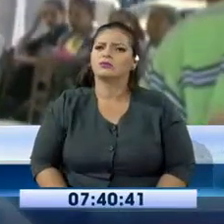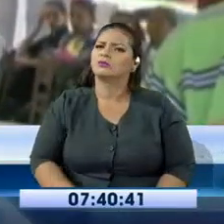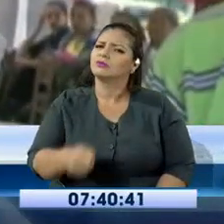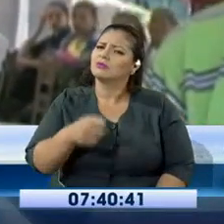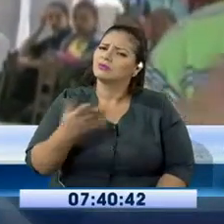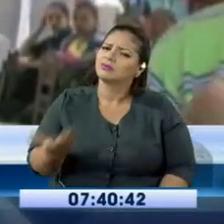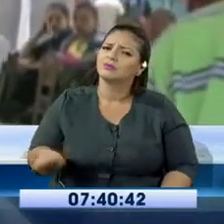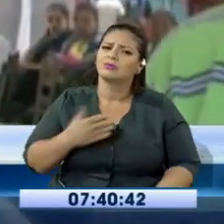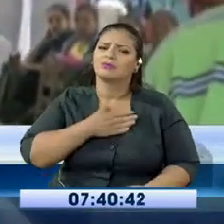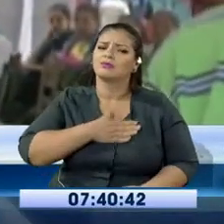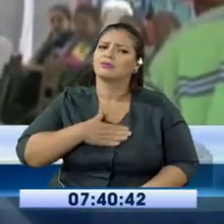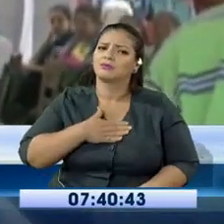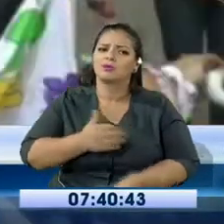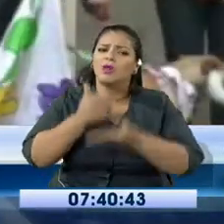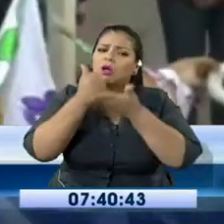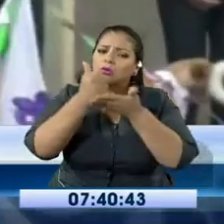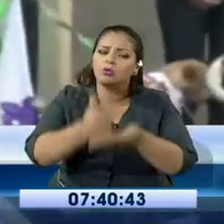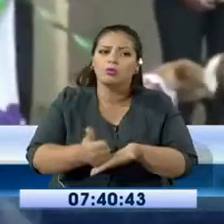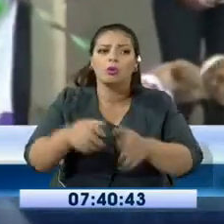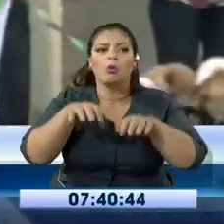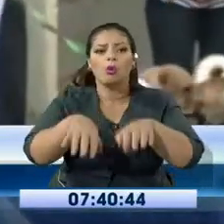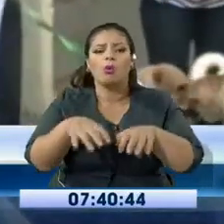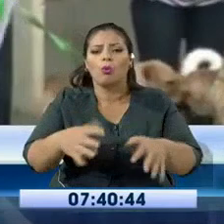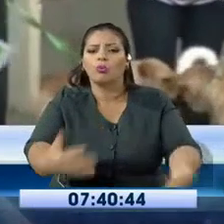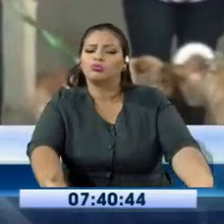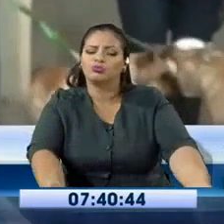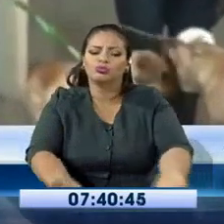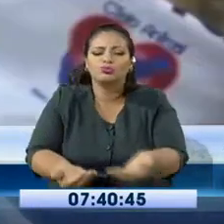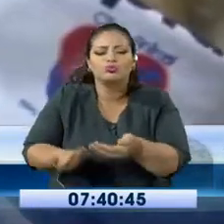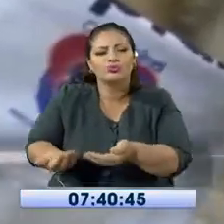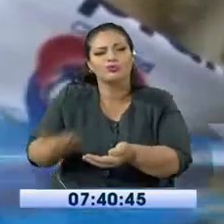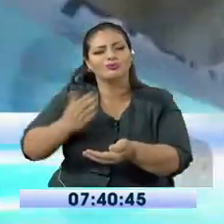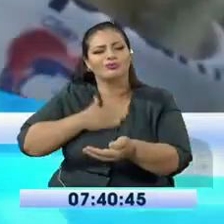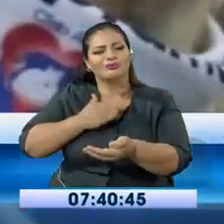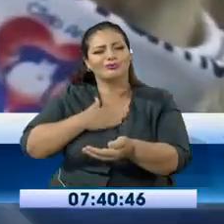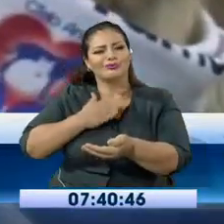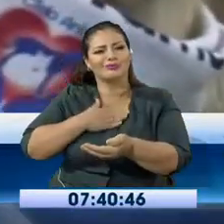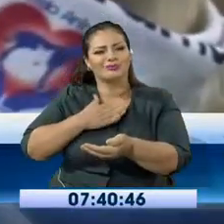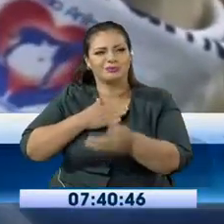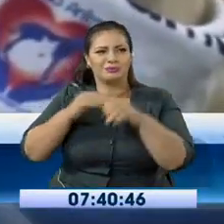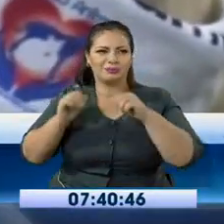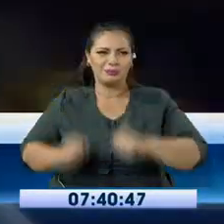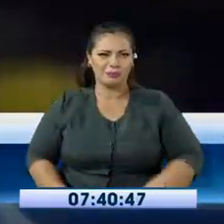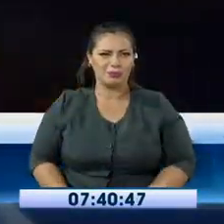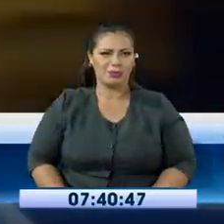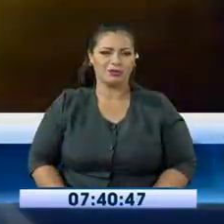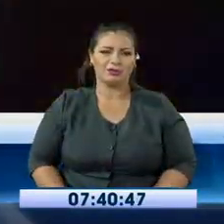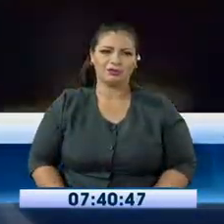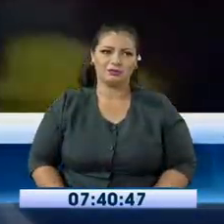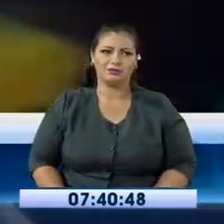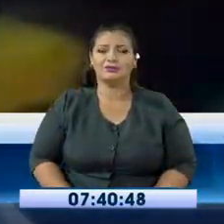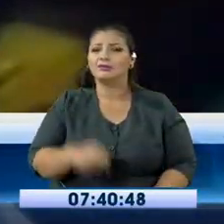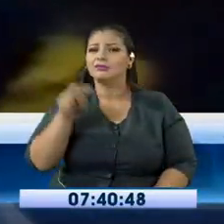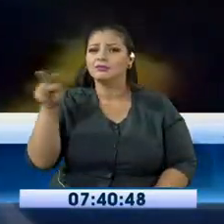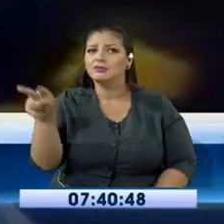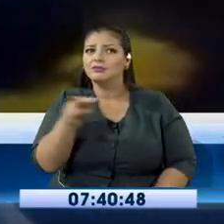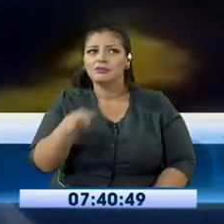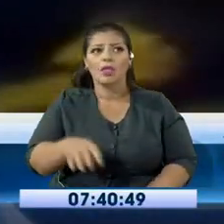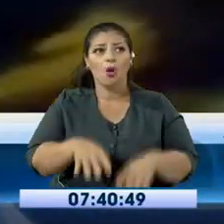meta es que la gente los adopte. Para nosotros la meta es la adopción, la meta fundamental es la adopción, por eso queremos de los perritos que